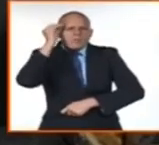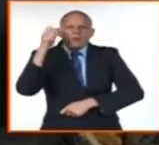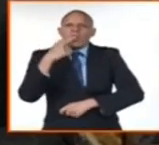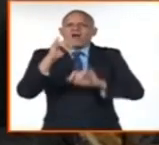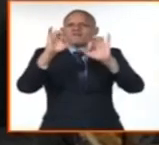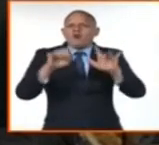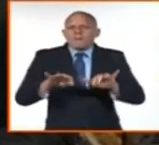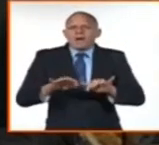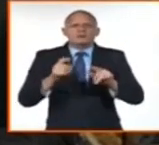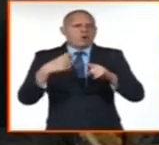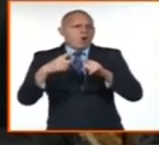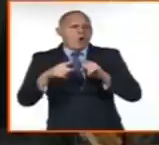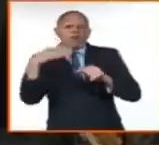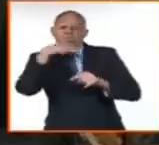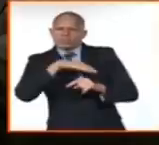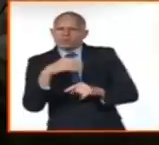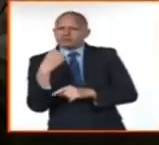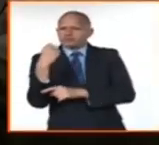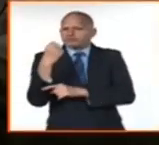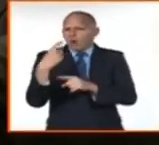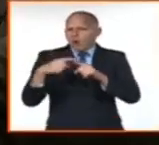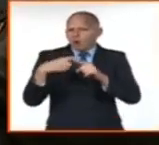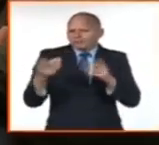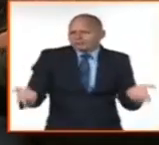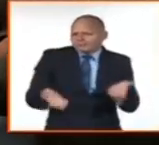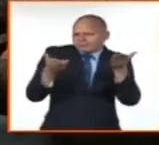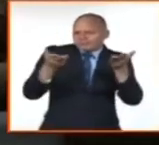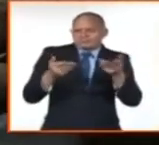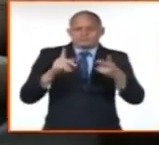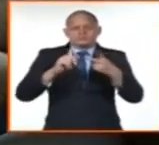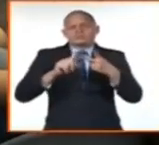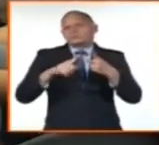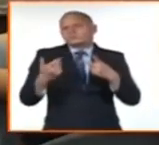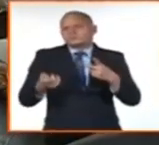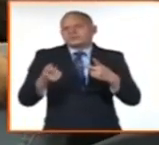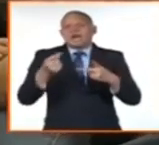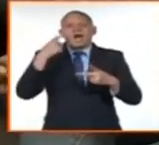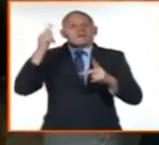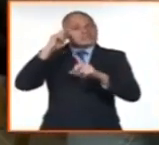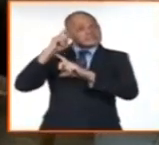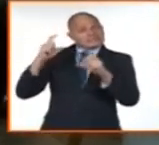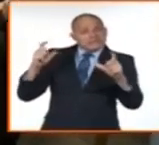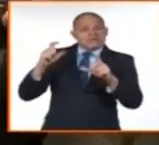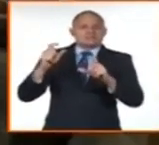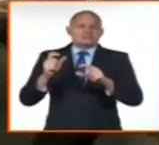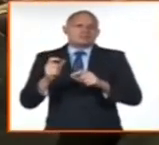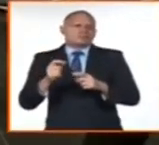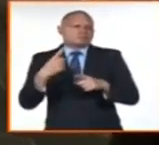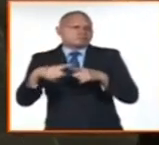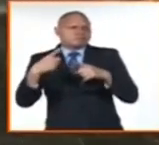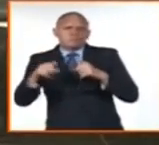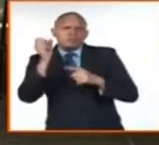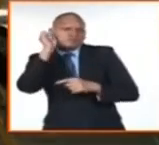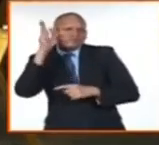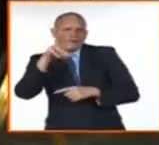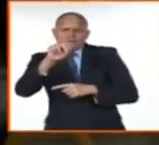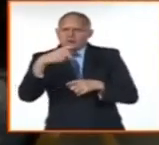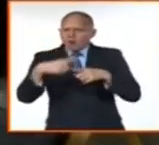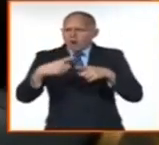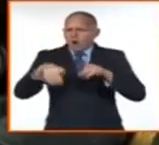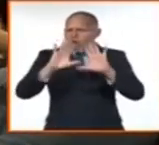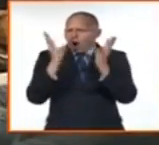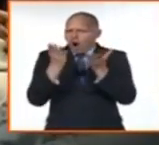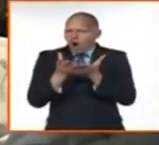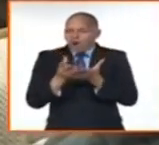diseñado un sistema de gestión de gobierno basado en ciencia e innovación que trata de construir y fortalecer las interconexiones entre el sector del